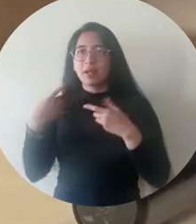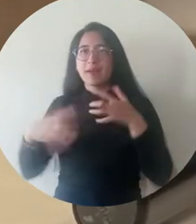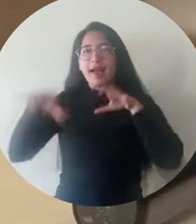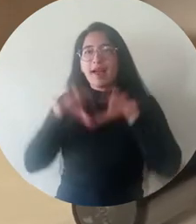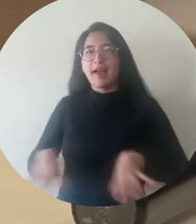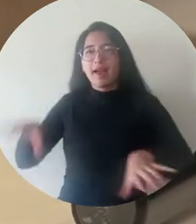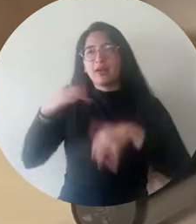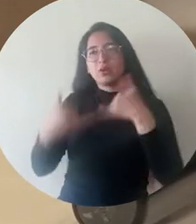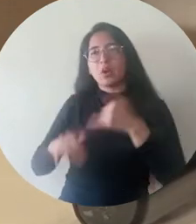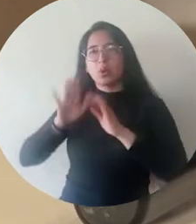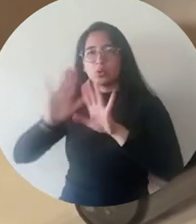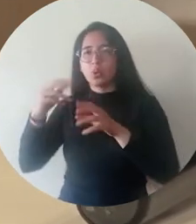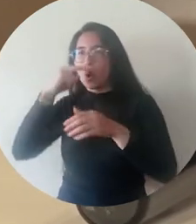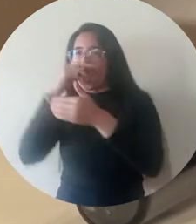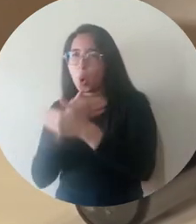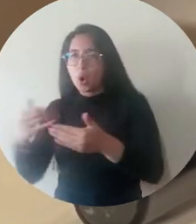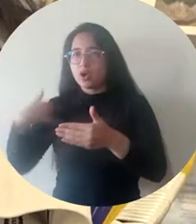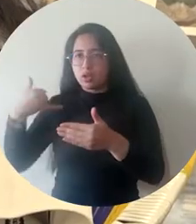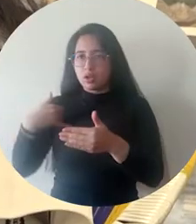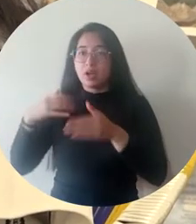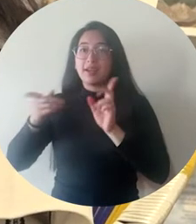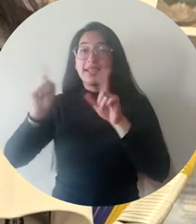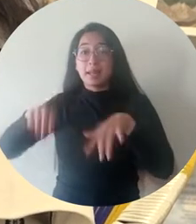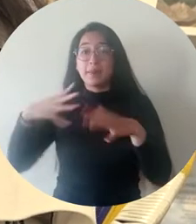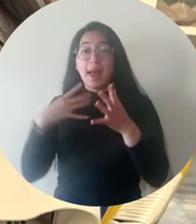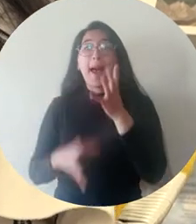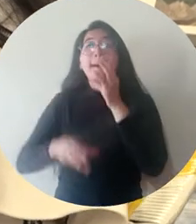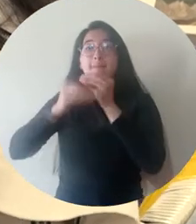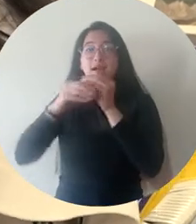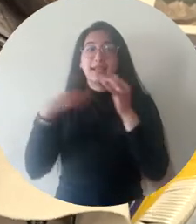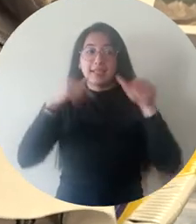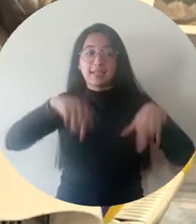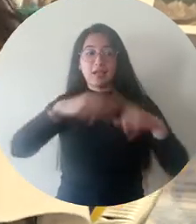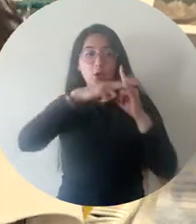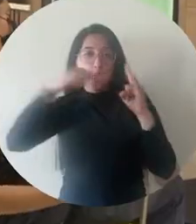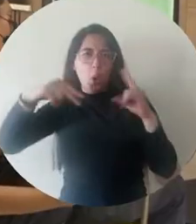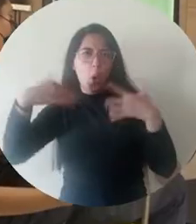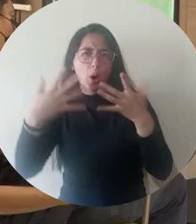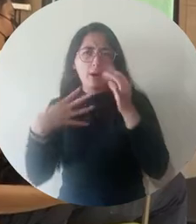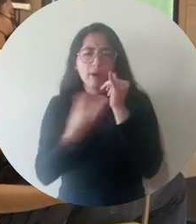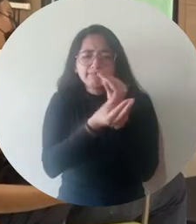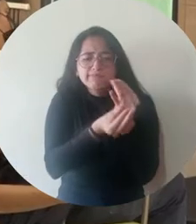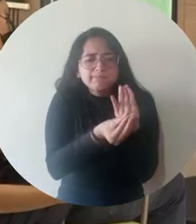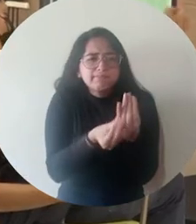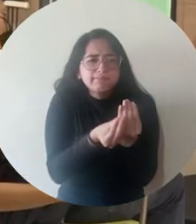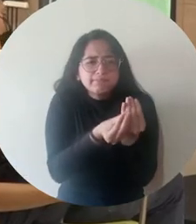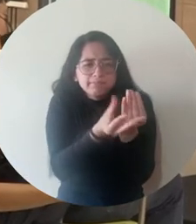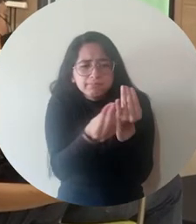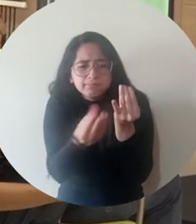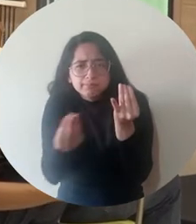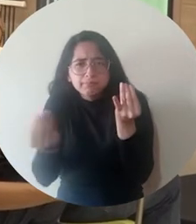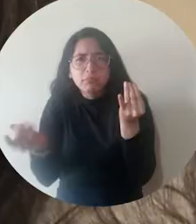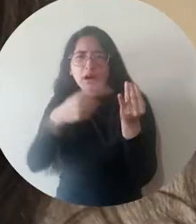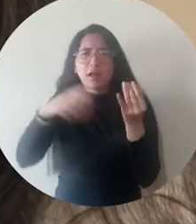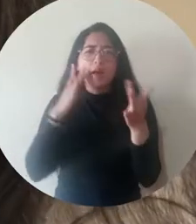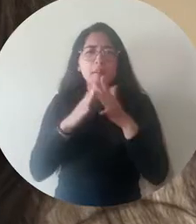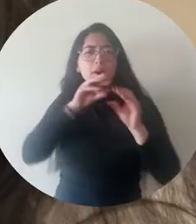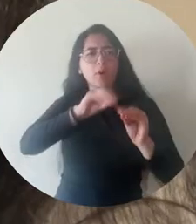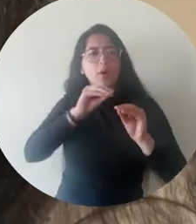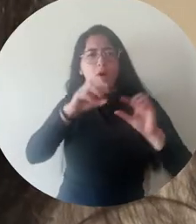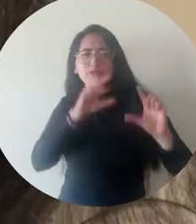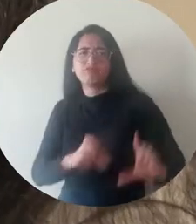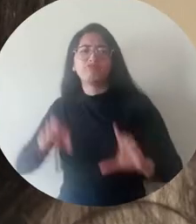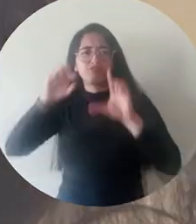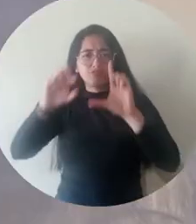y jóvenes indígenas y las formas de etnoeducación que ha implementado Unimagdalena a través de sus programas de formación de pregrado